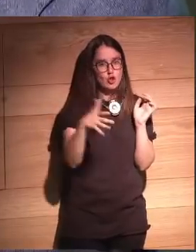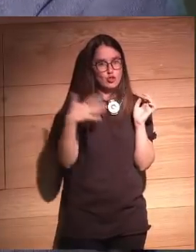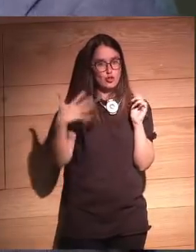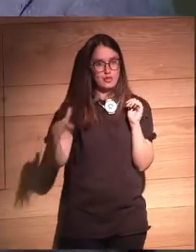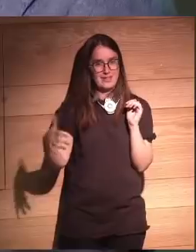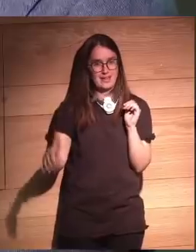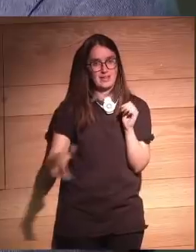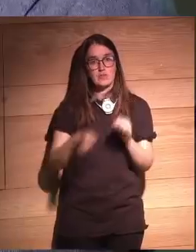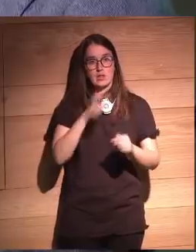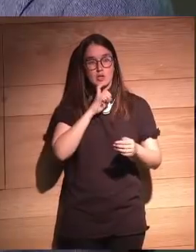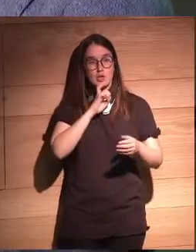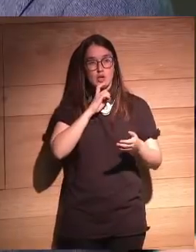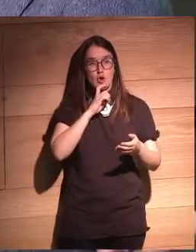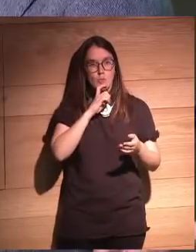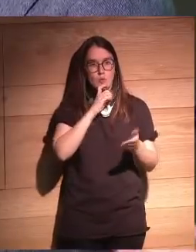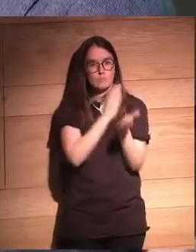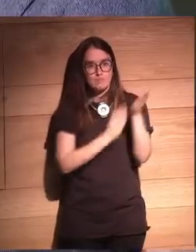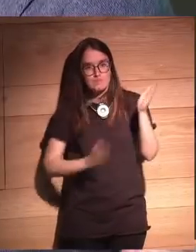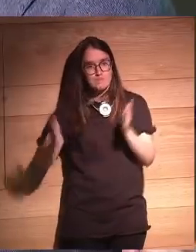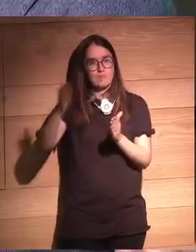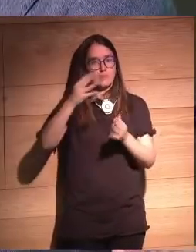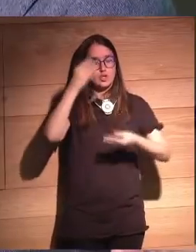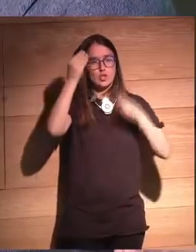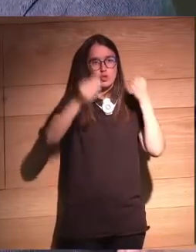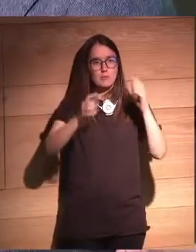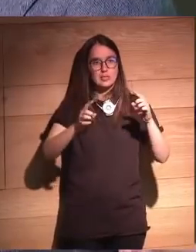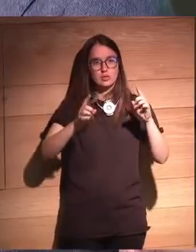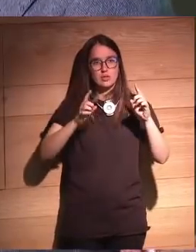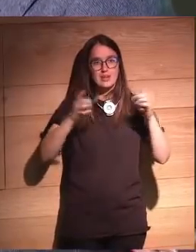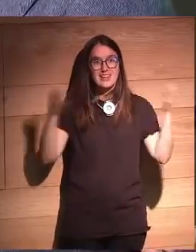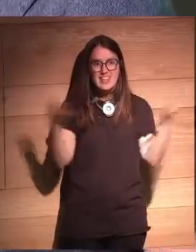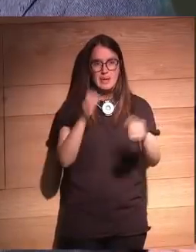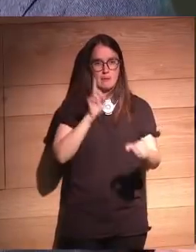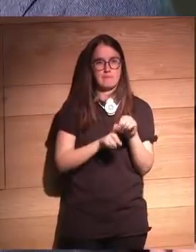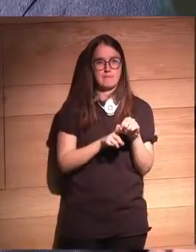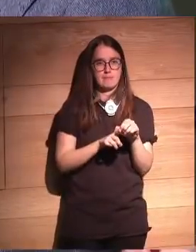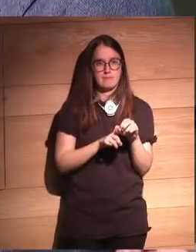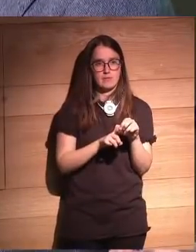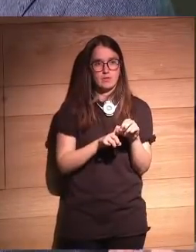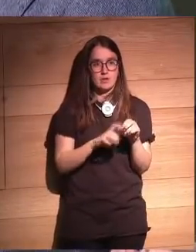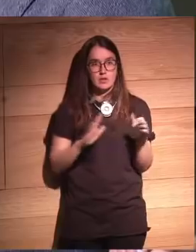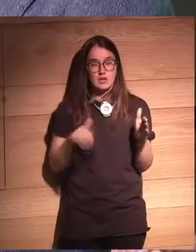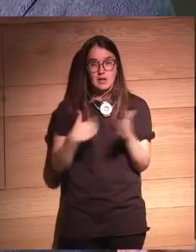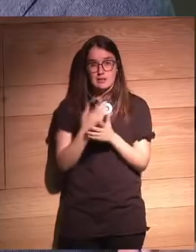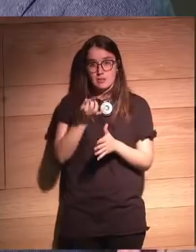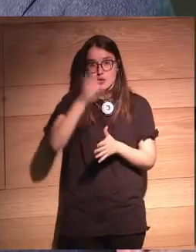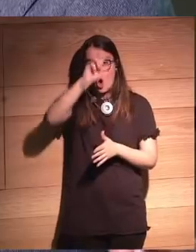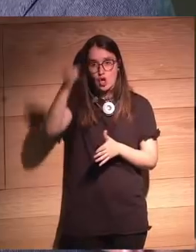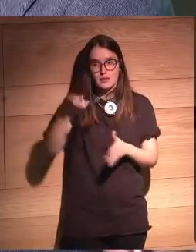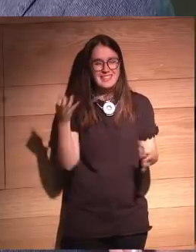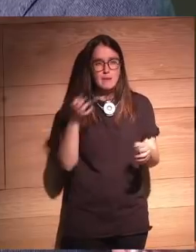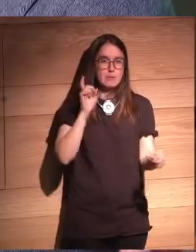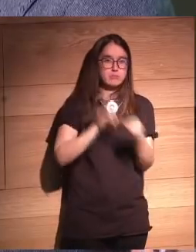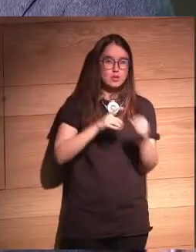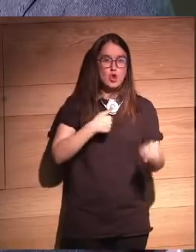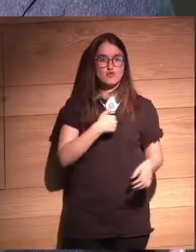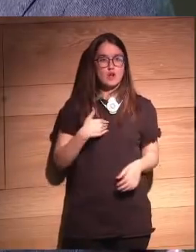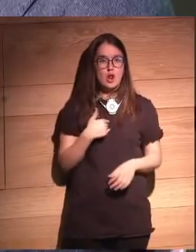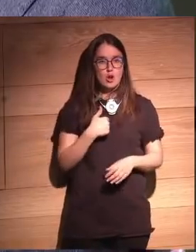cómo reenfocarlo. Pero yo creo que no solo es que debe estar. Hasta que no se nos ocurra otra cosa, debe estar y debe estar con un